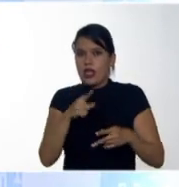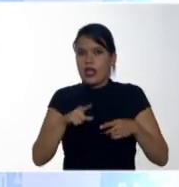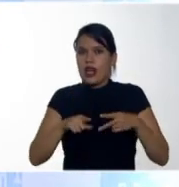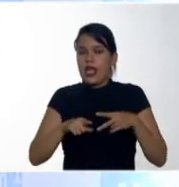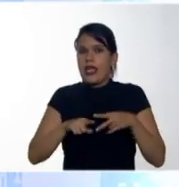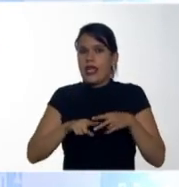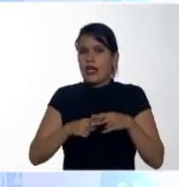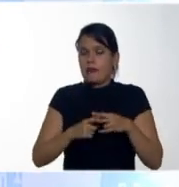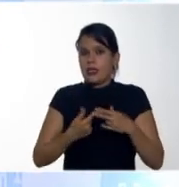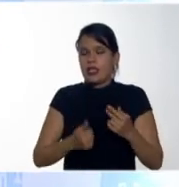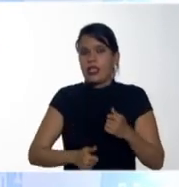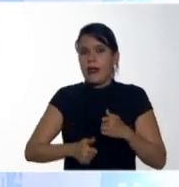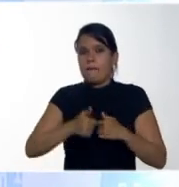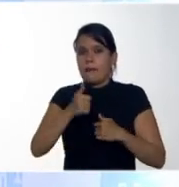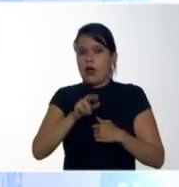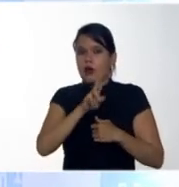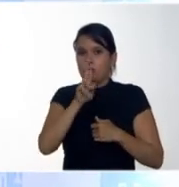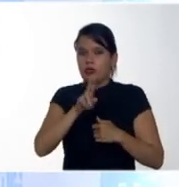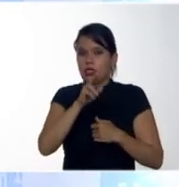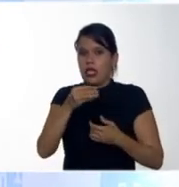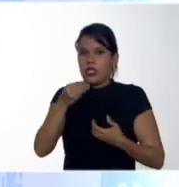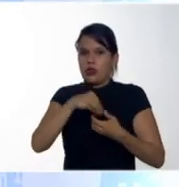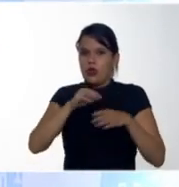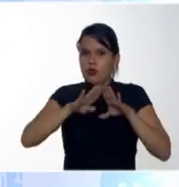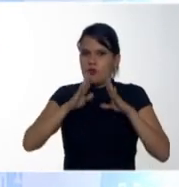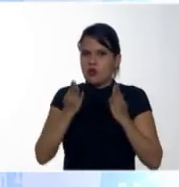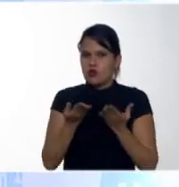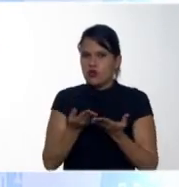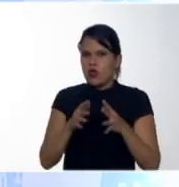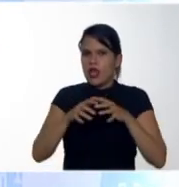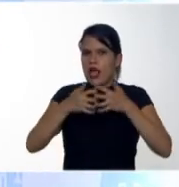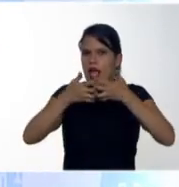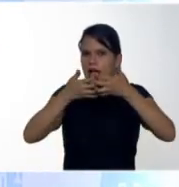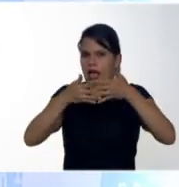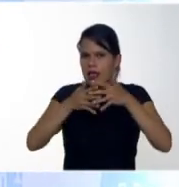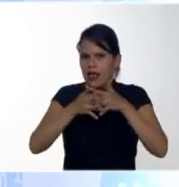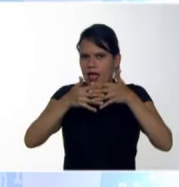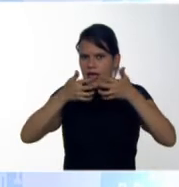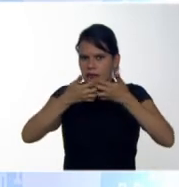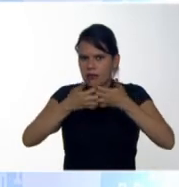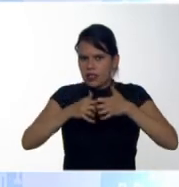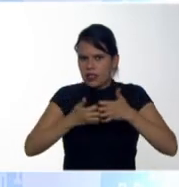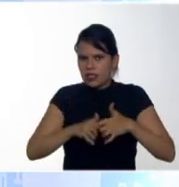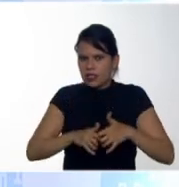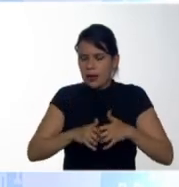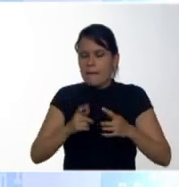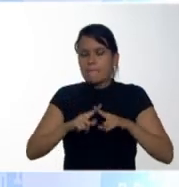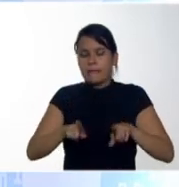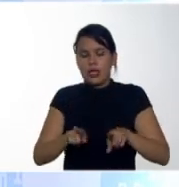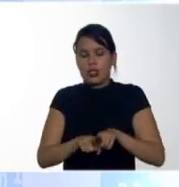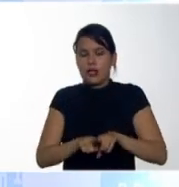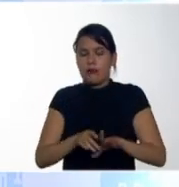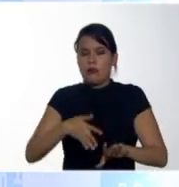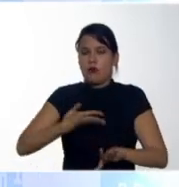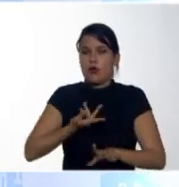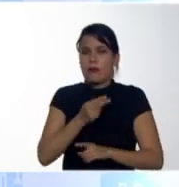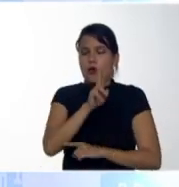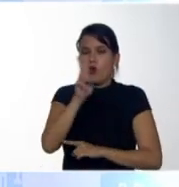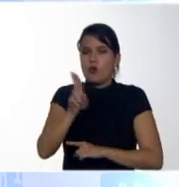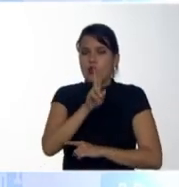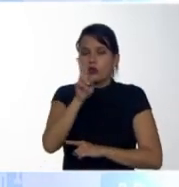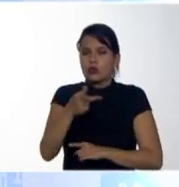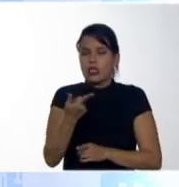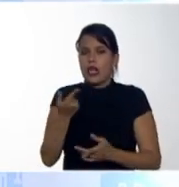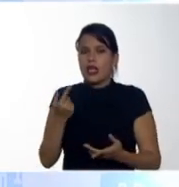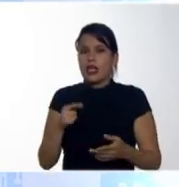más utilizadas dentro del mundo de la administración. Pero sin embargo, también podremos utilizar